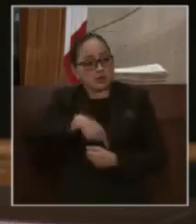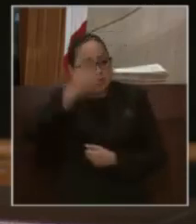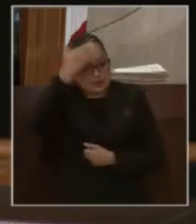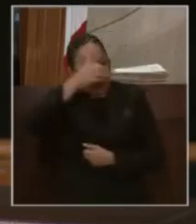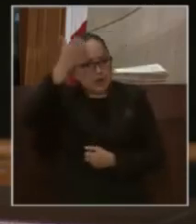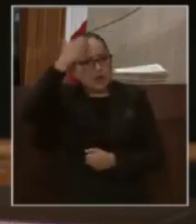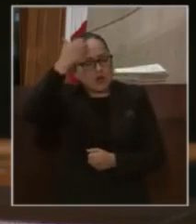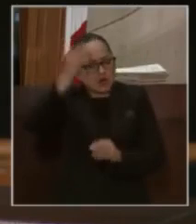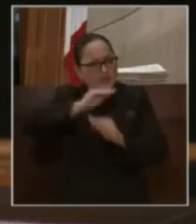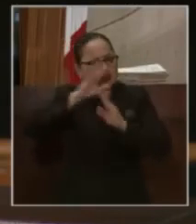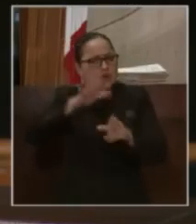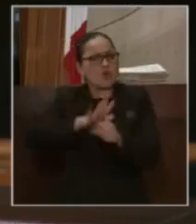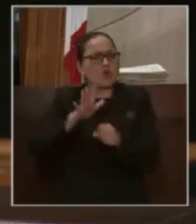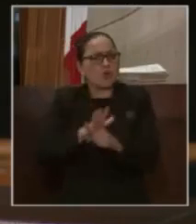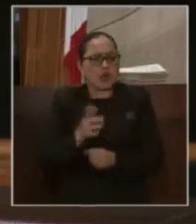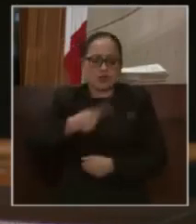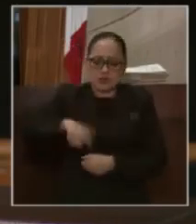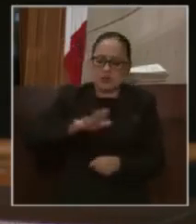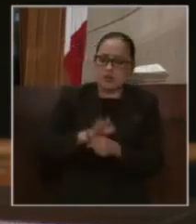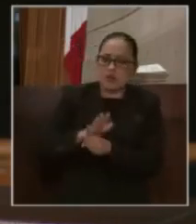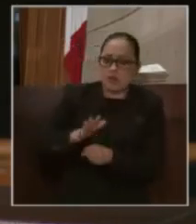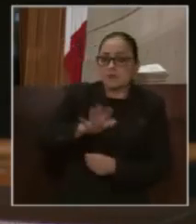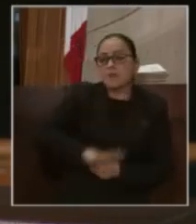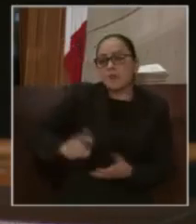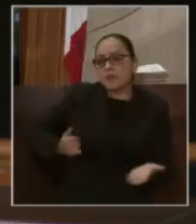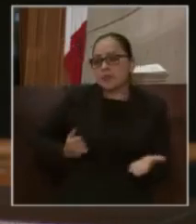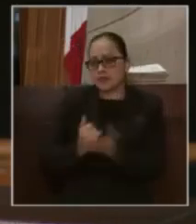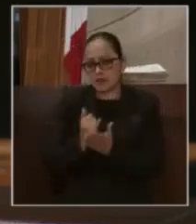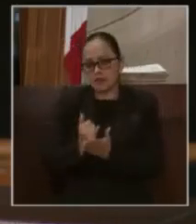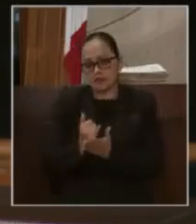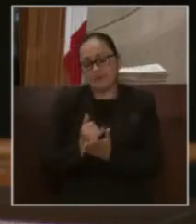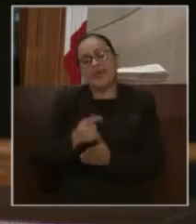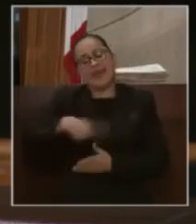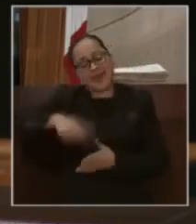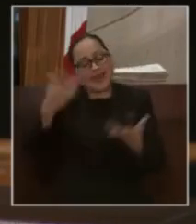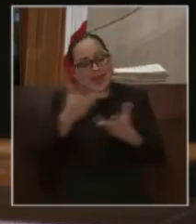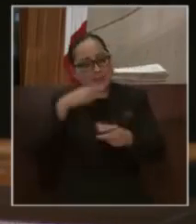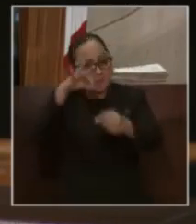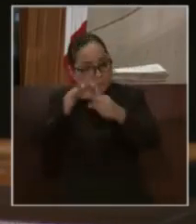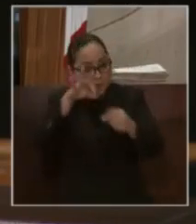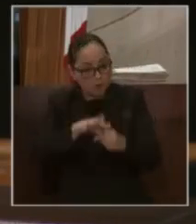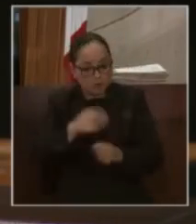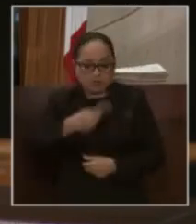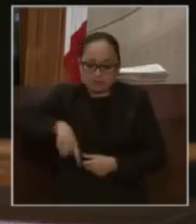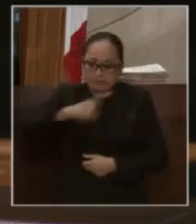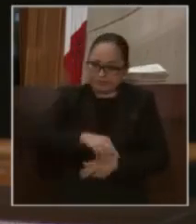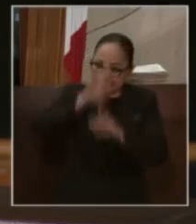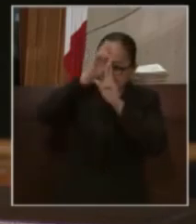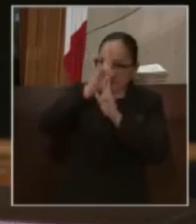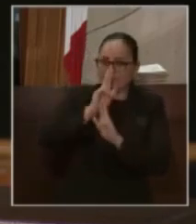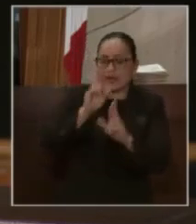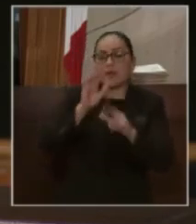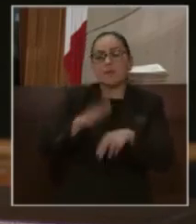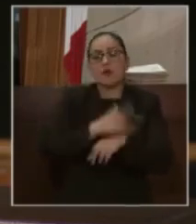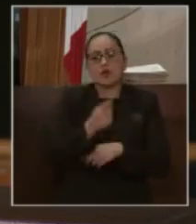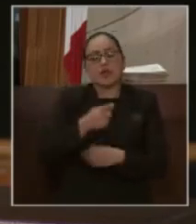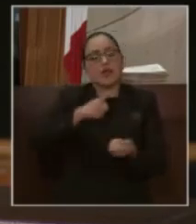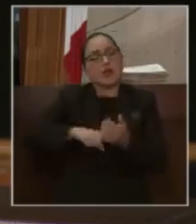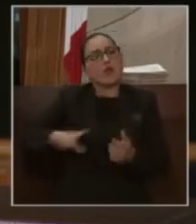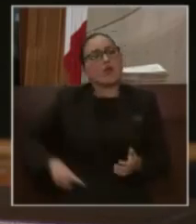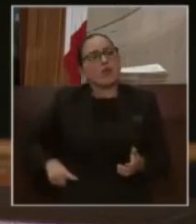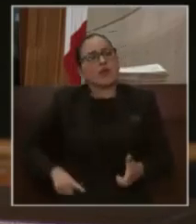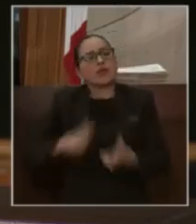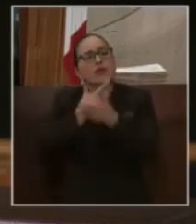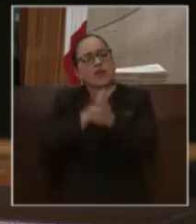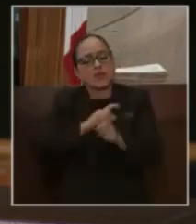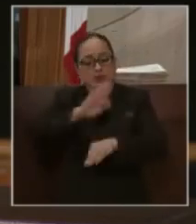la seguridad de la decisión democrática expresada por el sufragio popular, ya que en una democracia